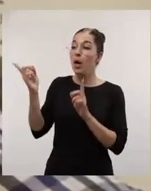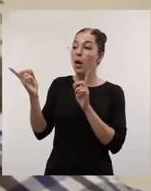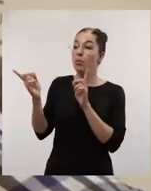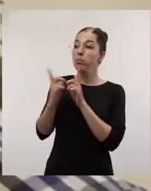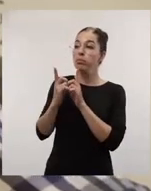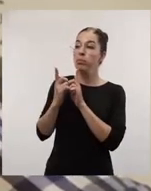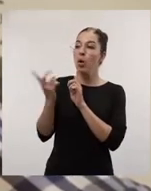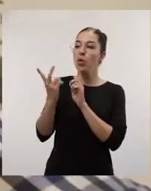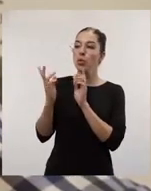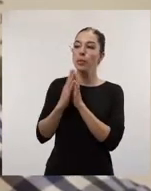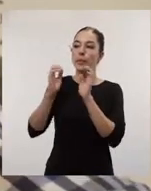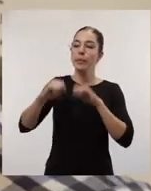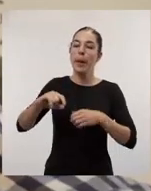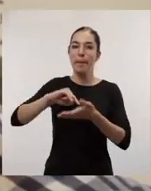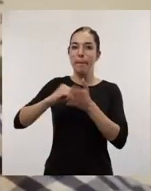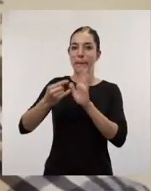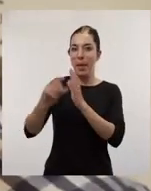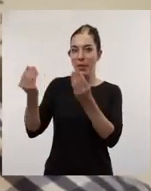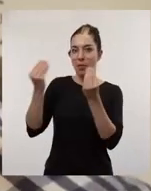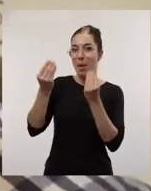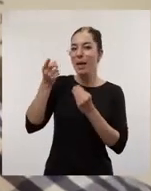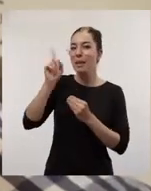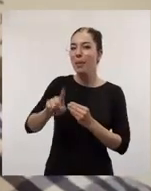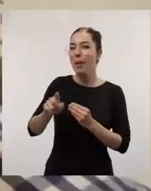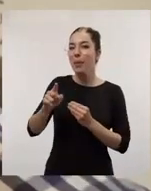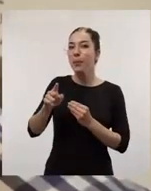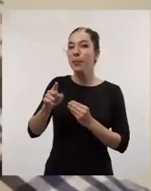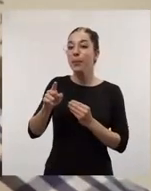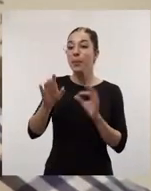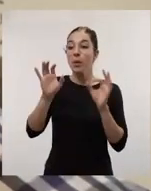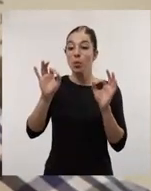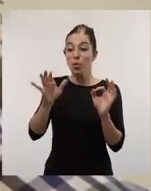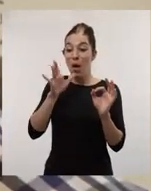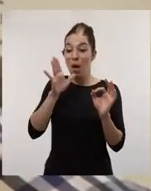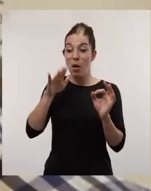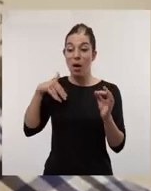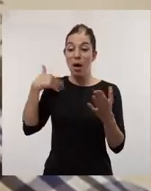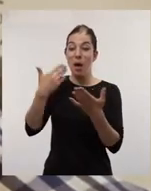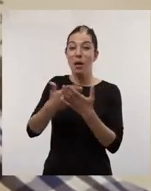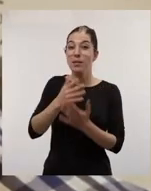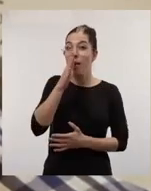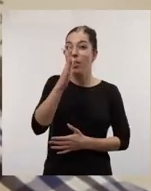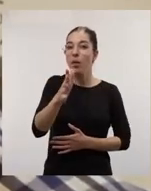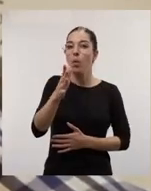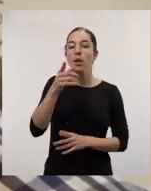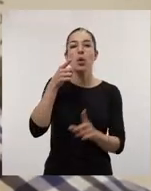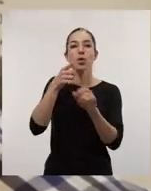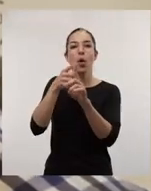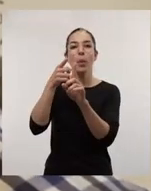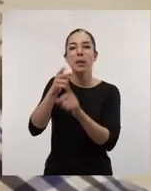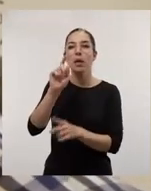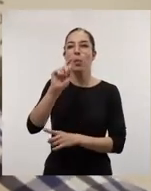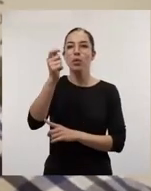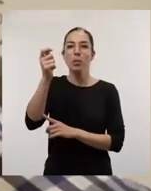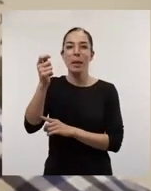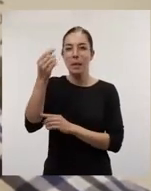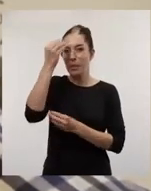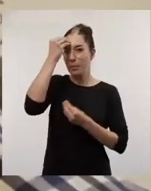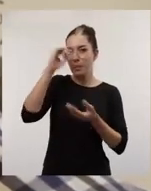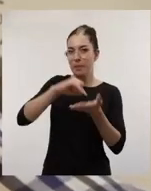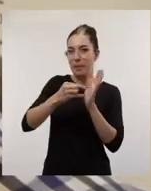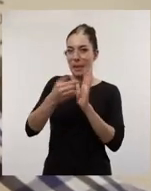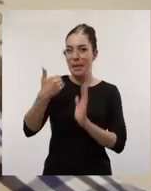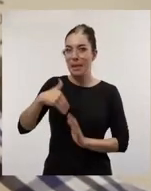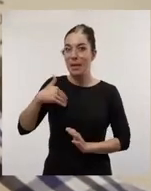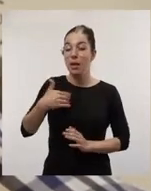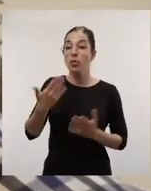de formación y sobre todo de objetivos y metas de aquí a los próximos cinco años por lo tanto me